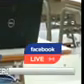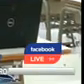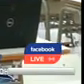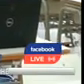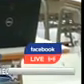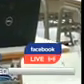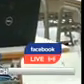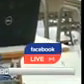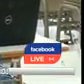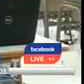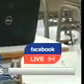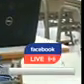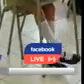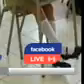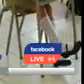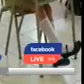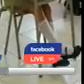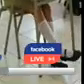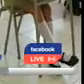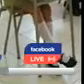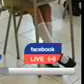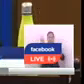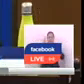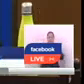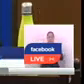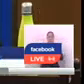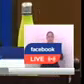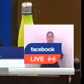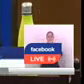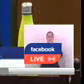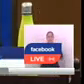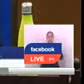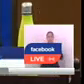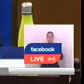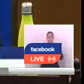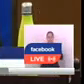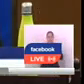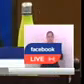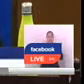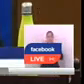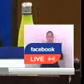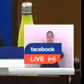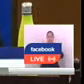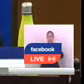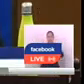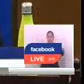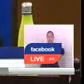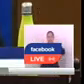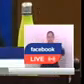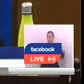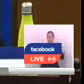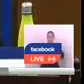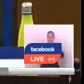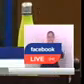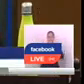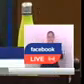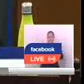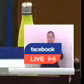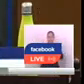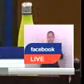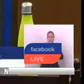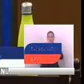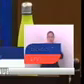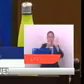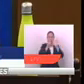para el sector educativo significará asueto remunerado. En el artículo 2 tenemos una disposición que se aplicará el